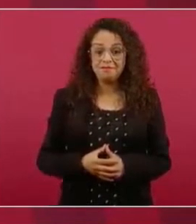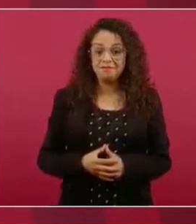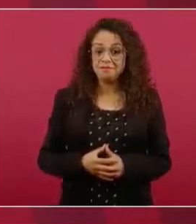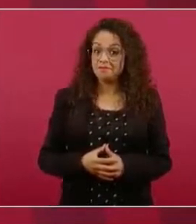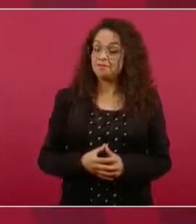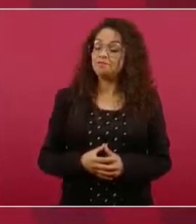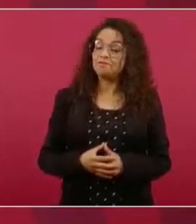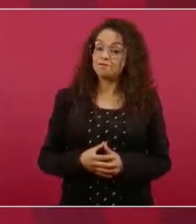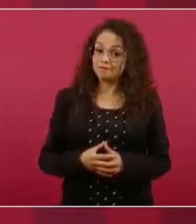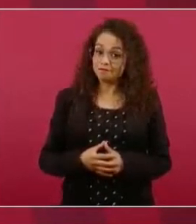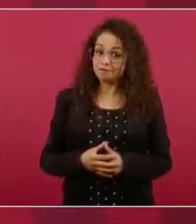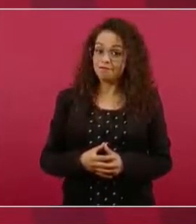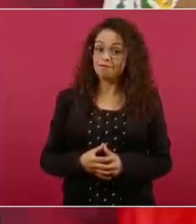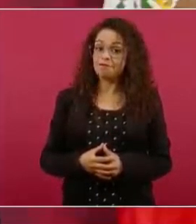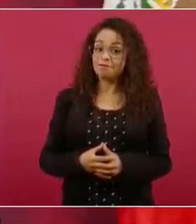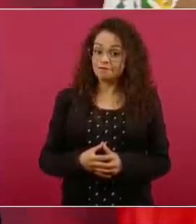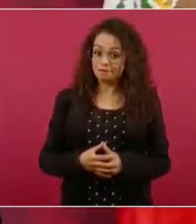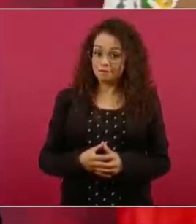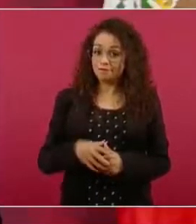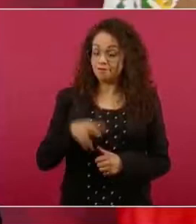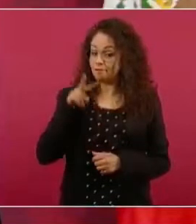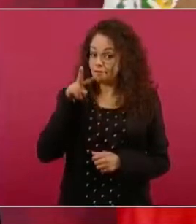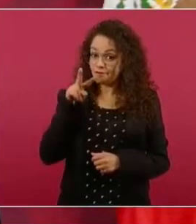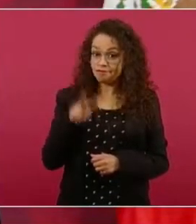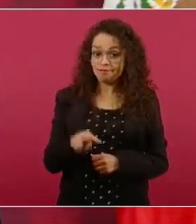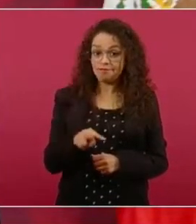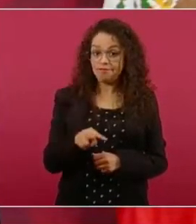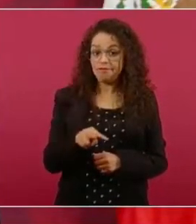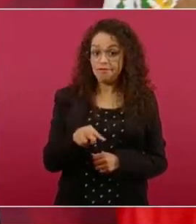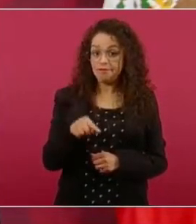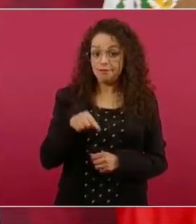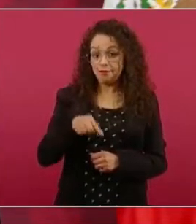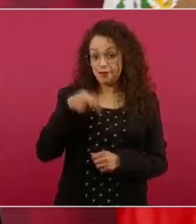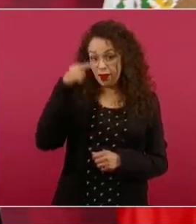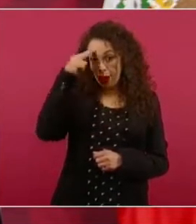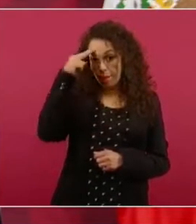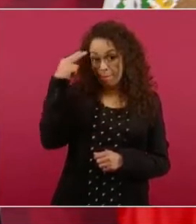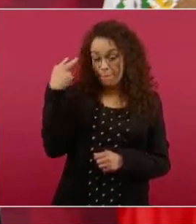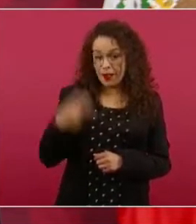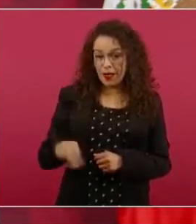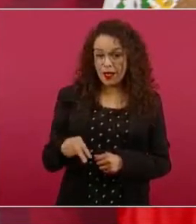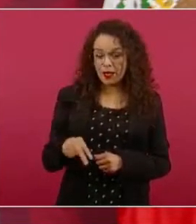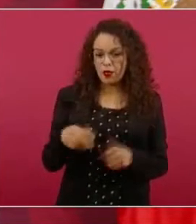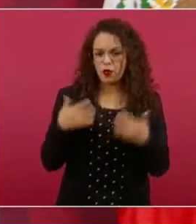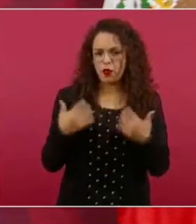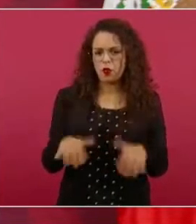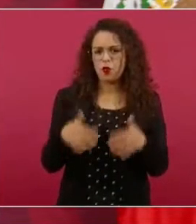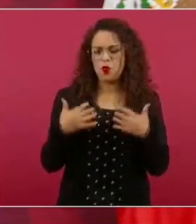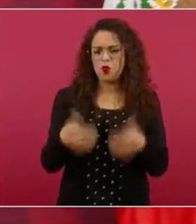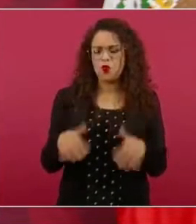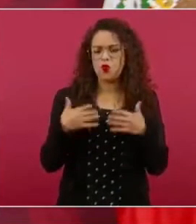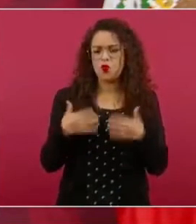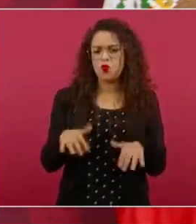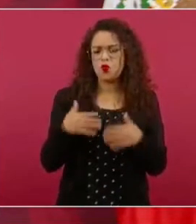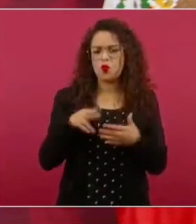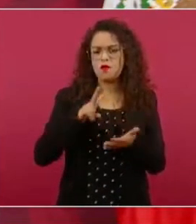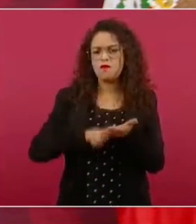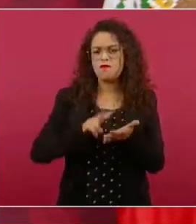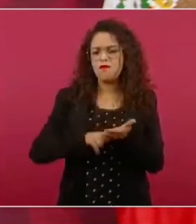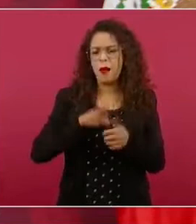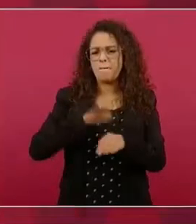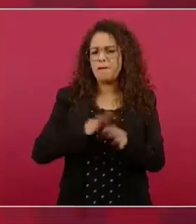Por eso México es muy grande. La mayor riqueza de México es la honestidad de su